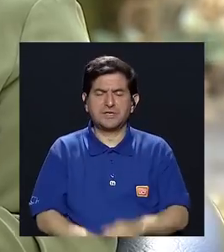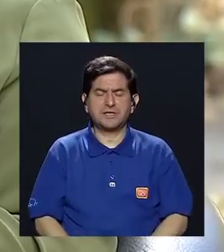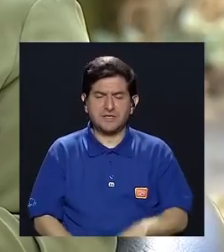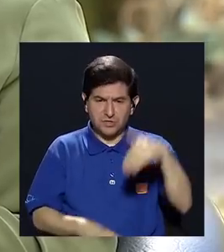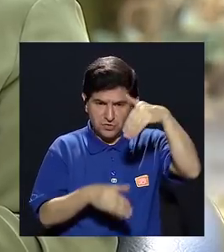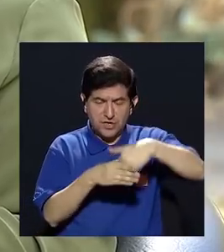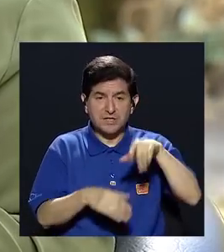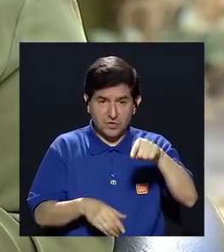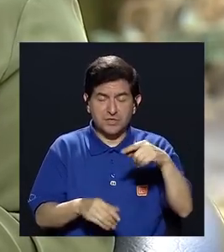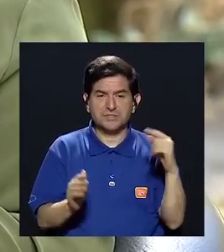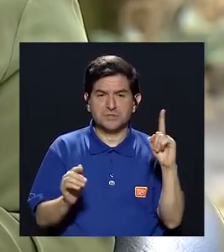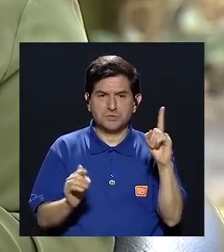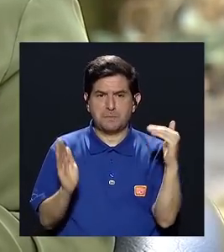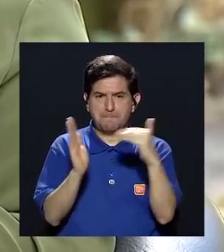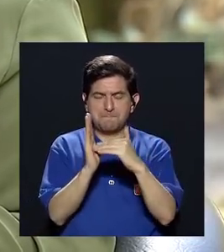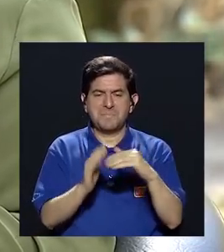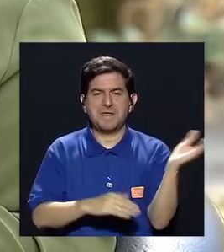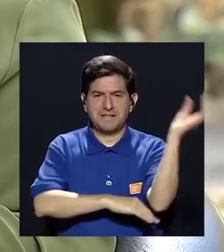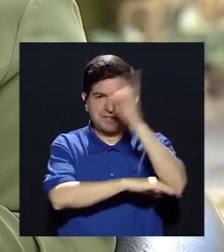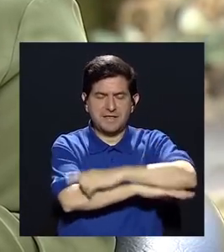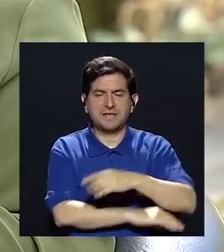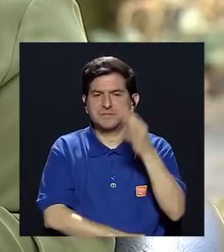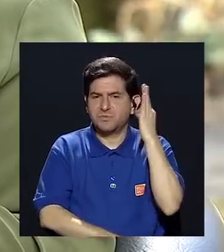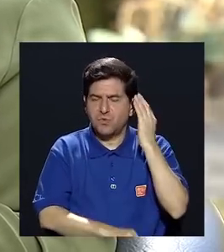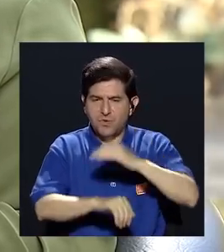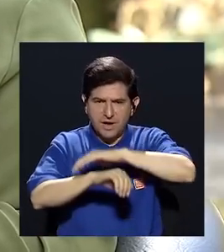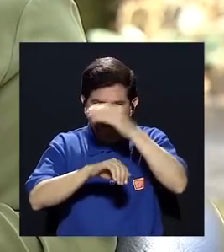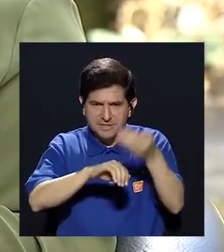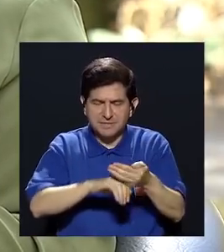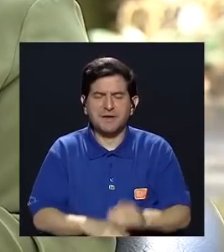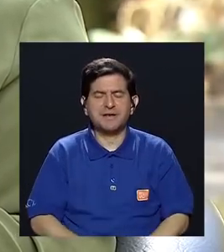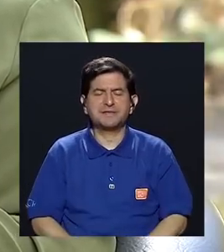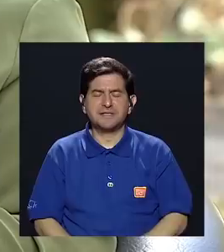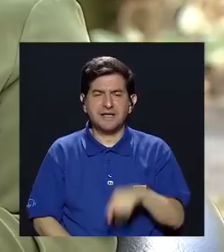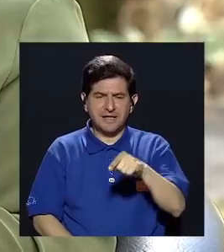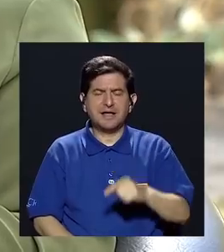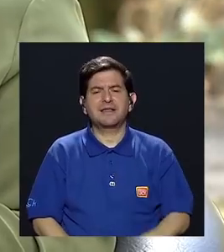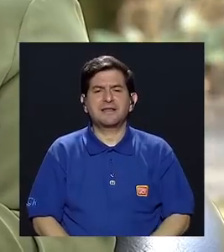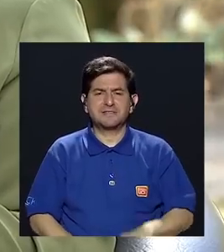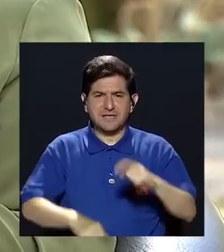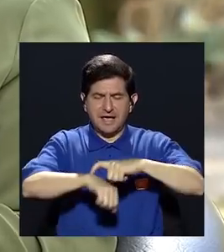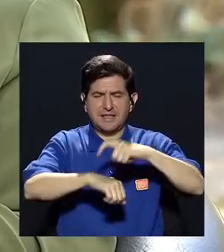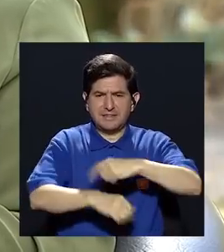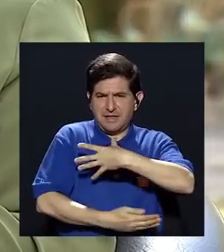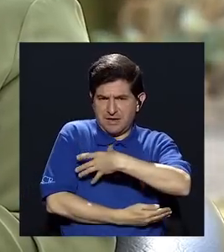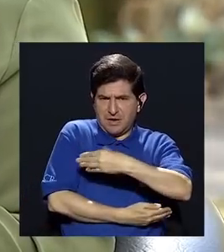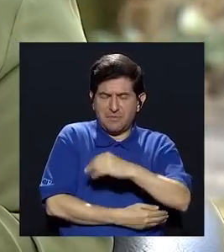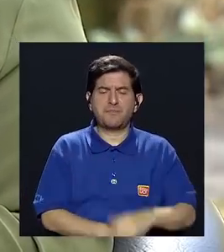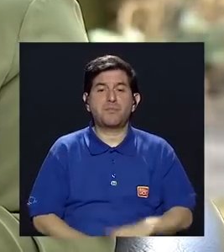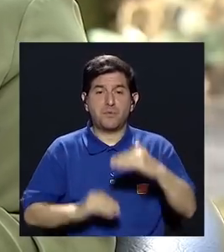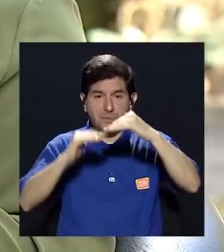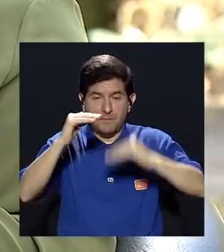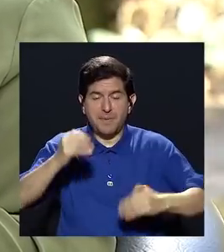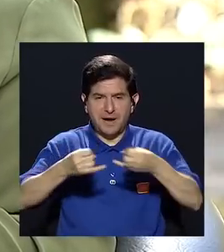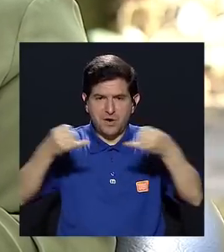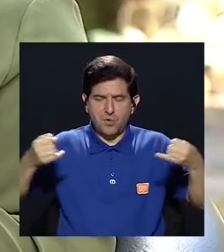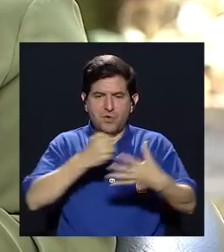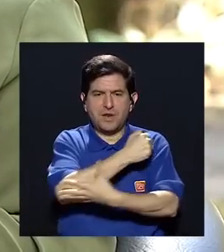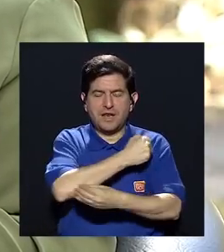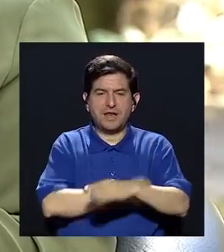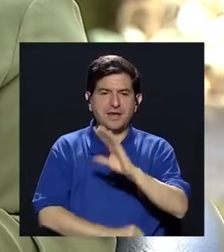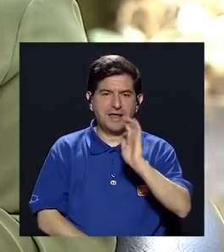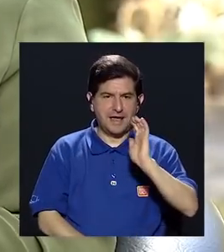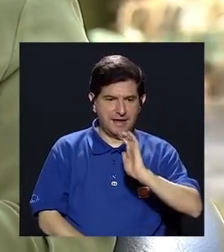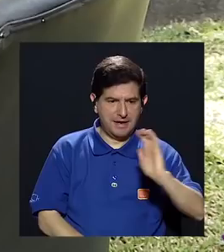los 1000 días, mujeres embarazadas sin periodo de lactancia bajo línea de pobreza y los niños desde 0 hasta los